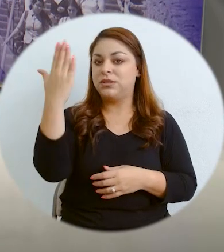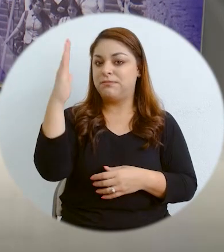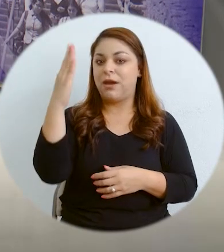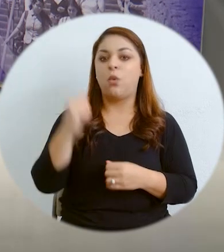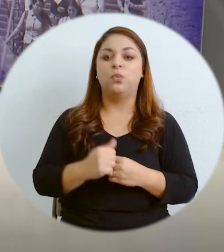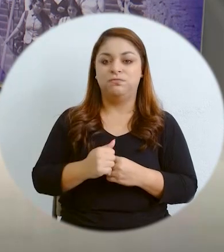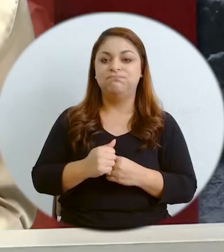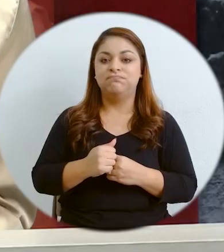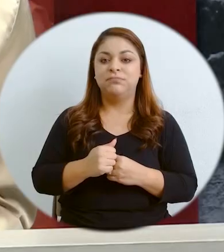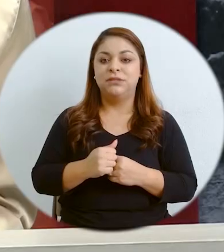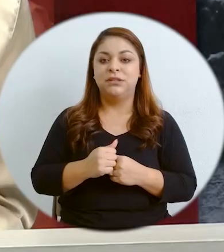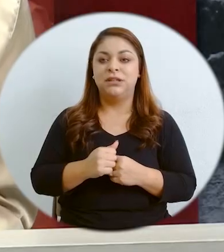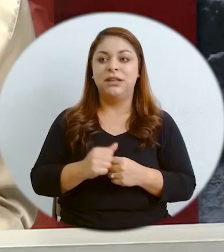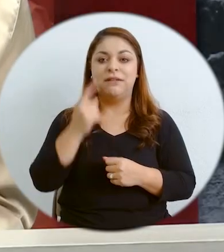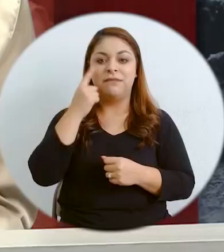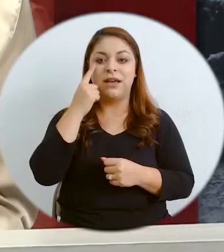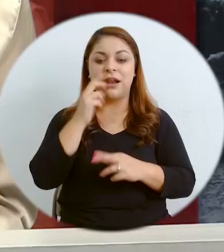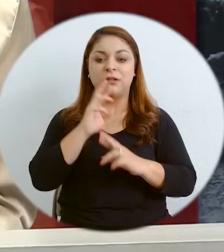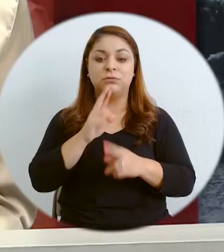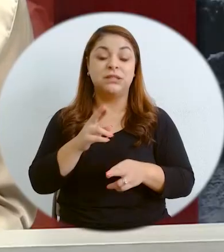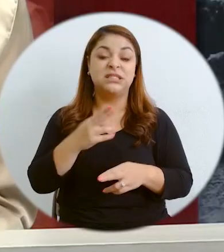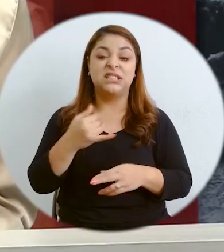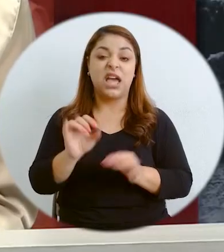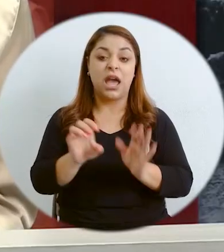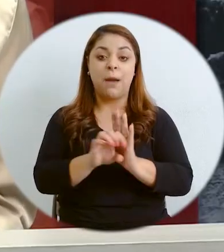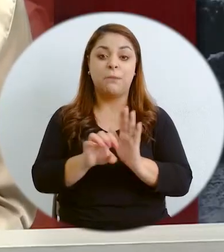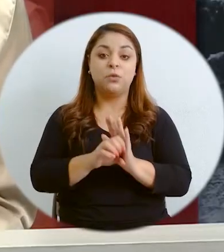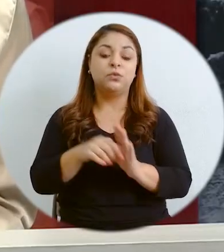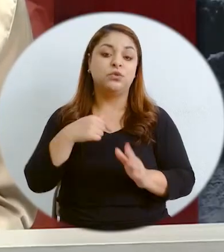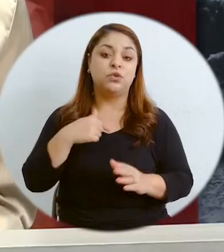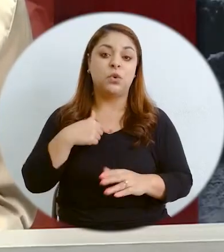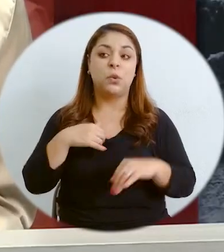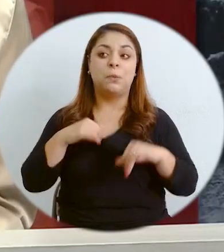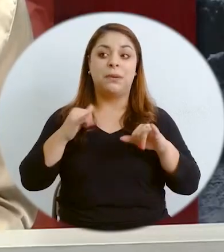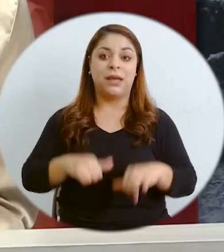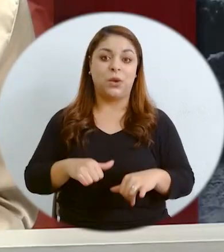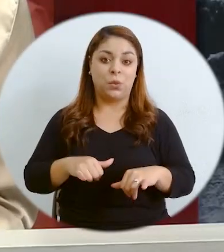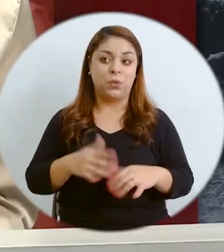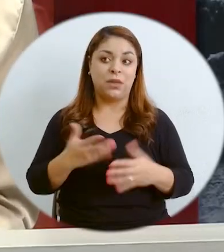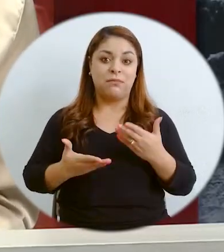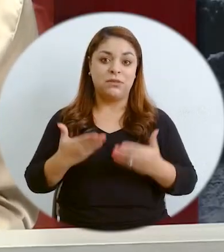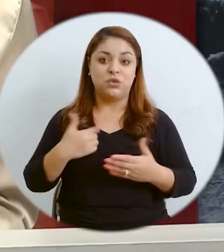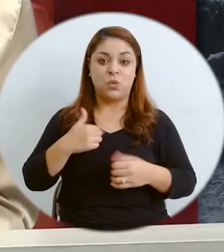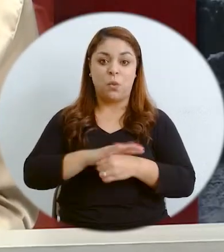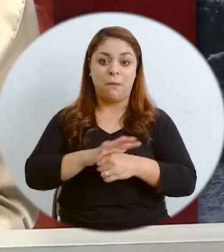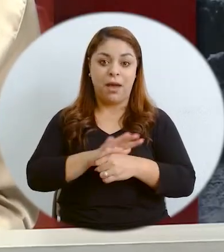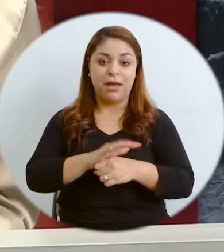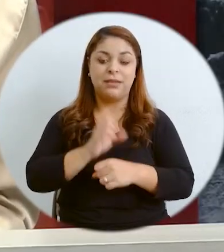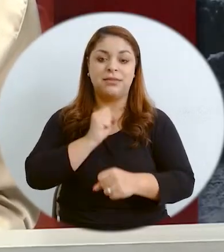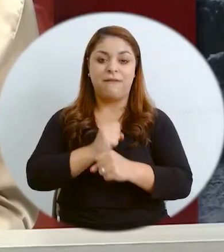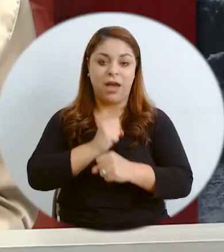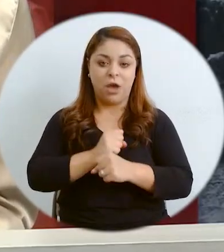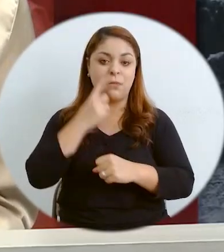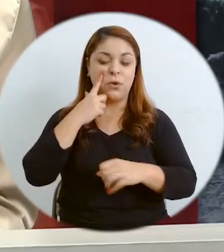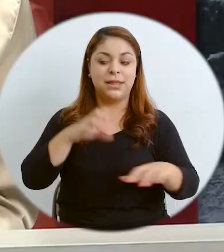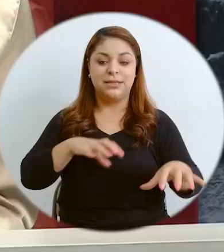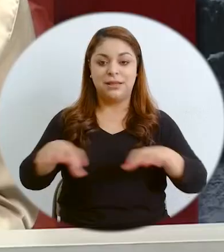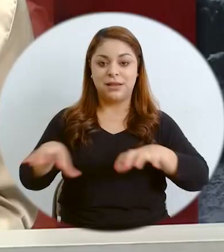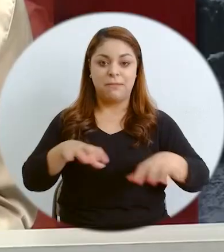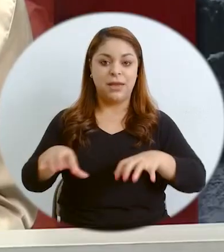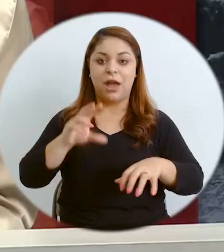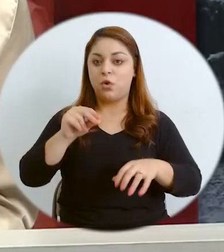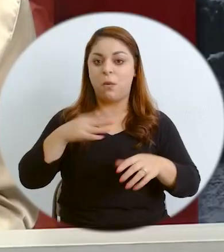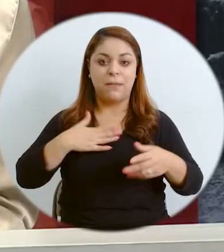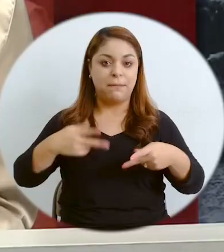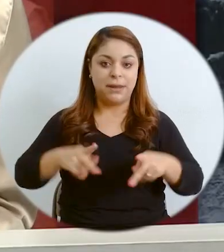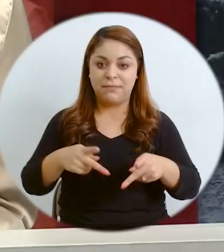ahí es donde empieza el cambio, porque si al final de cuentas yo me quedo porque estoy ocupada, porque estoy trabajando, porque la dinámica no me